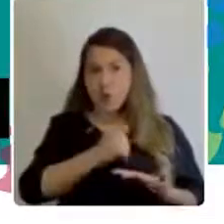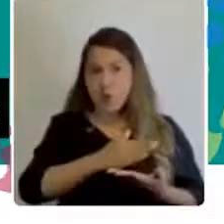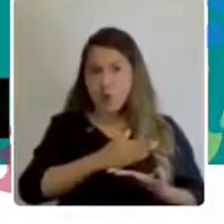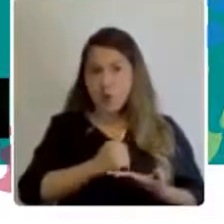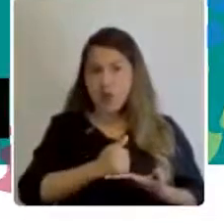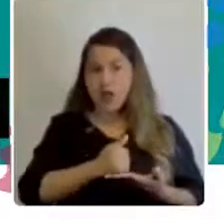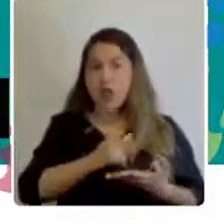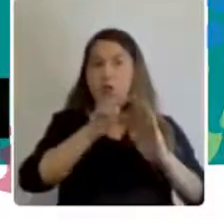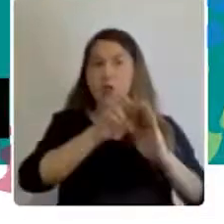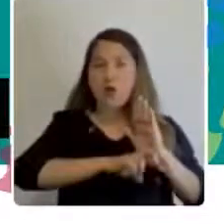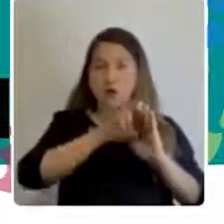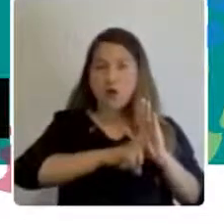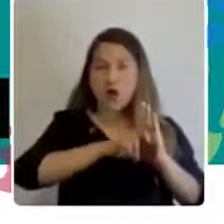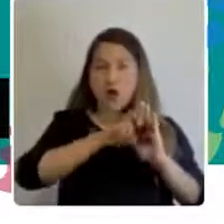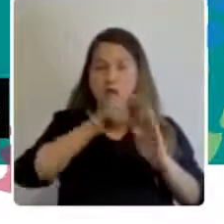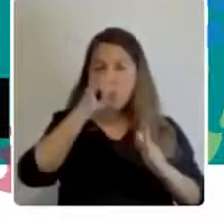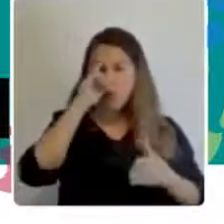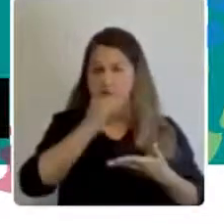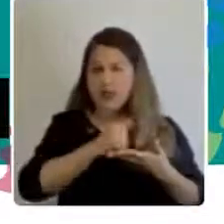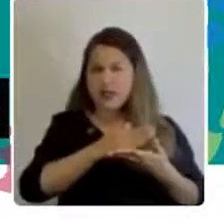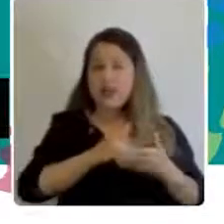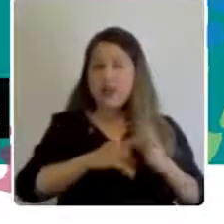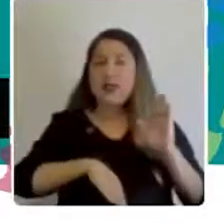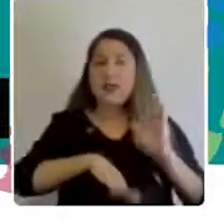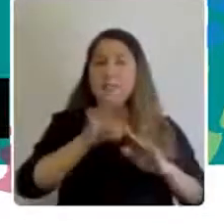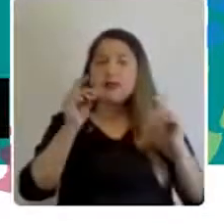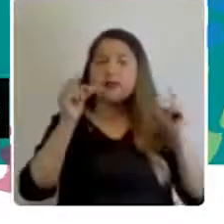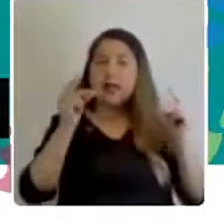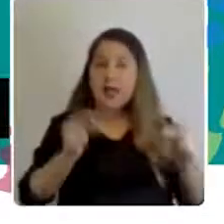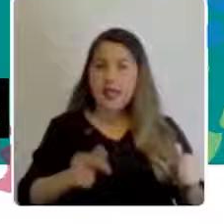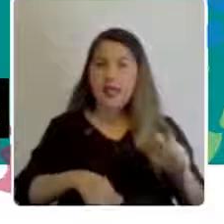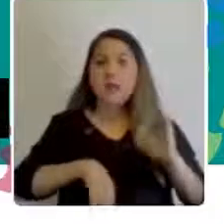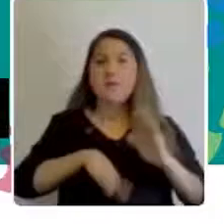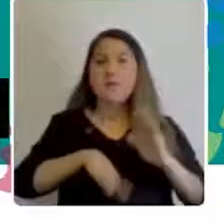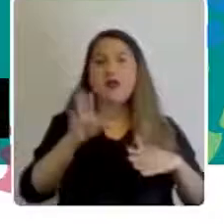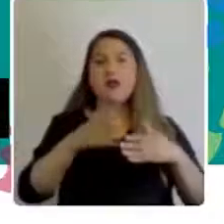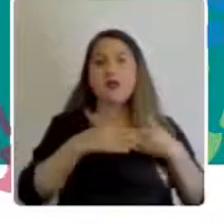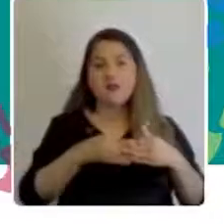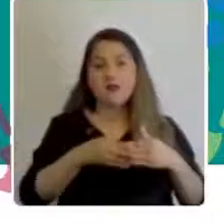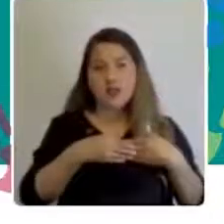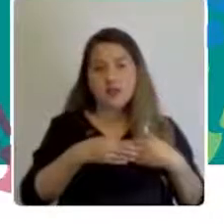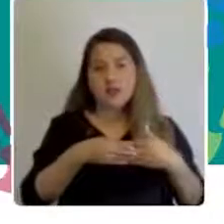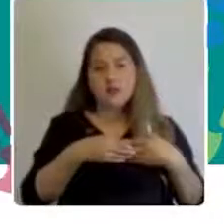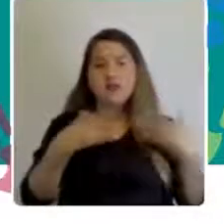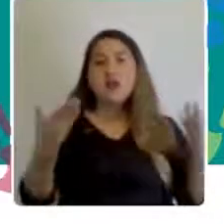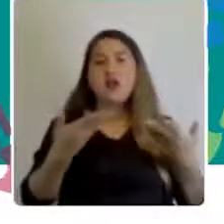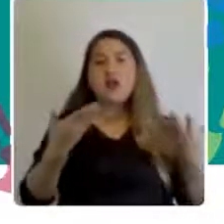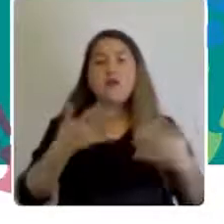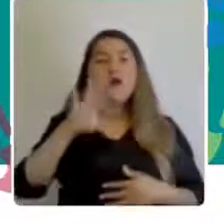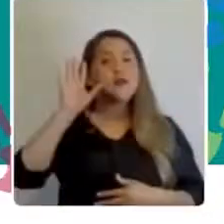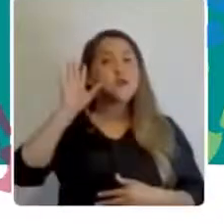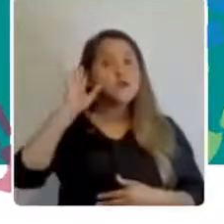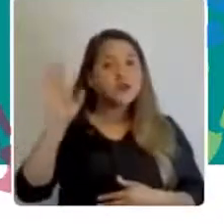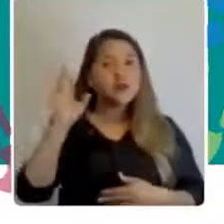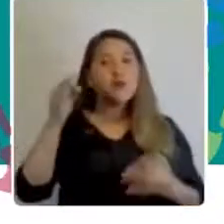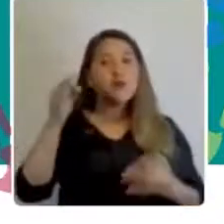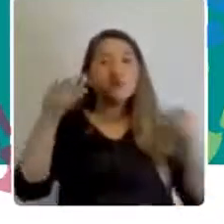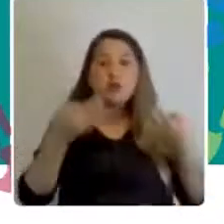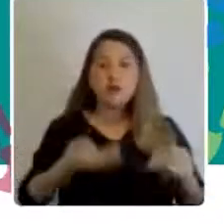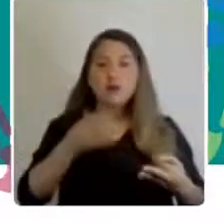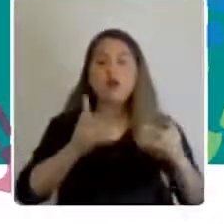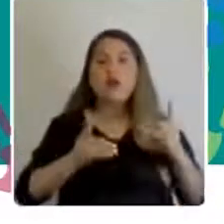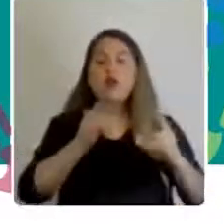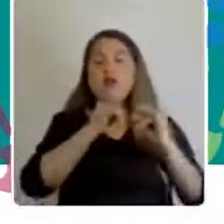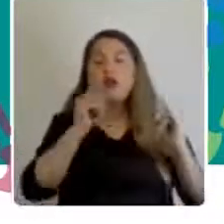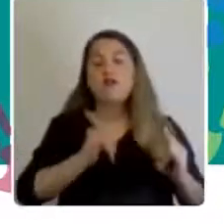estrategia más ágil, más flexible, como escuchamos justamente que de alguna forma se ha hecho en la Unión Europea, Domenica.